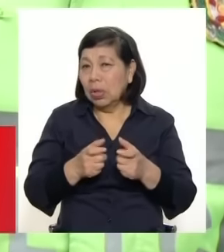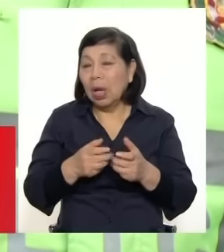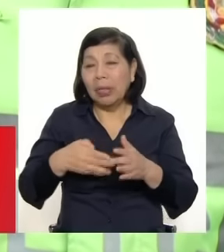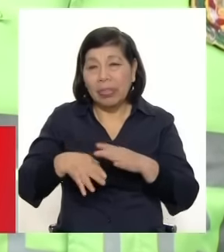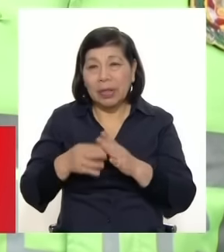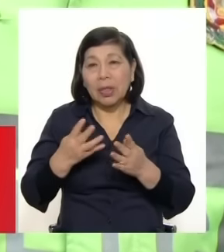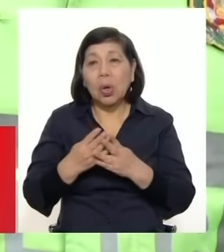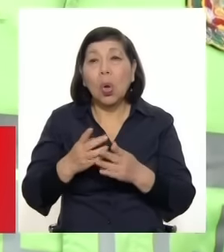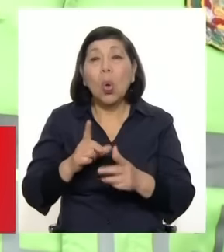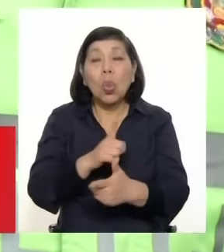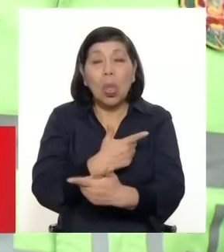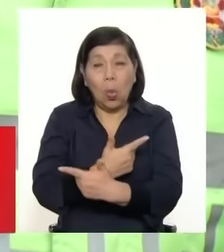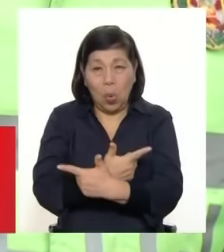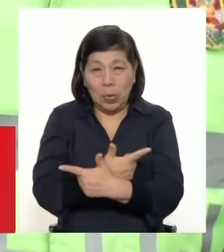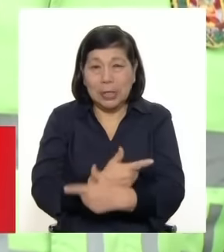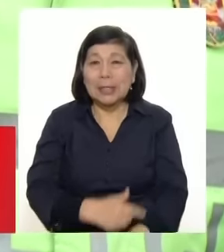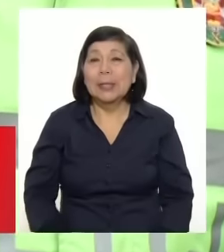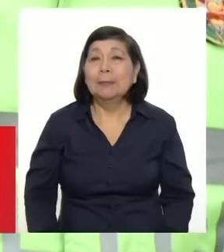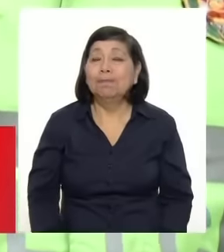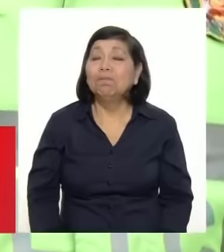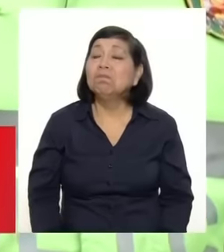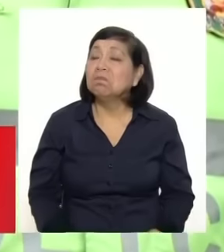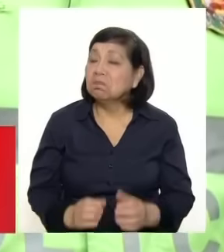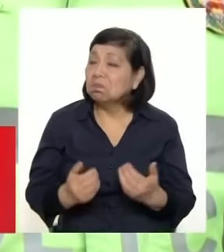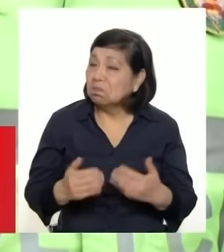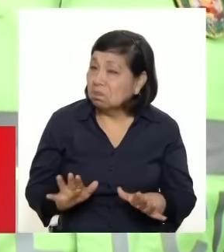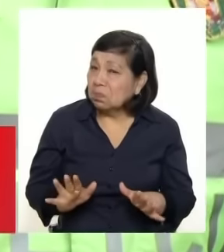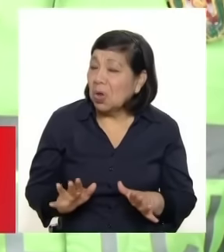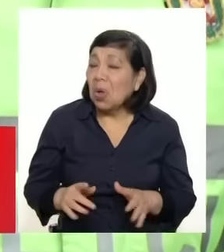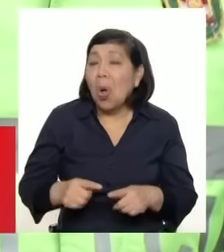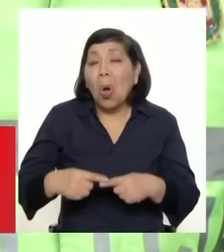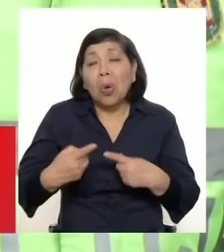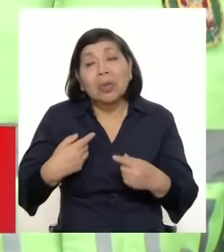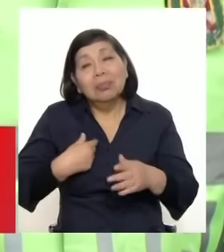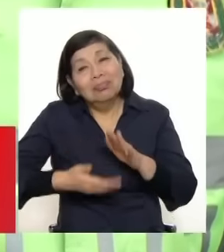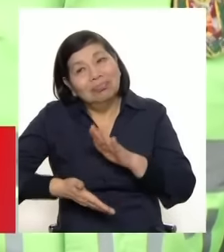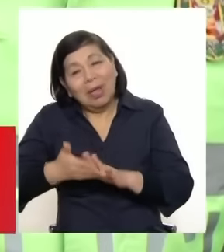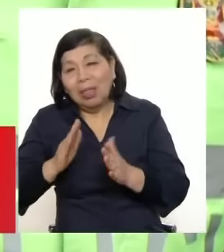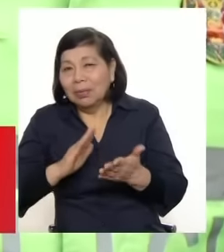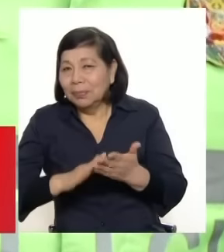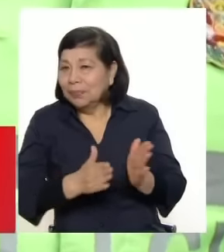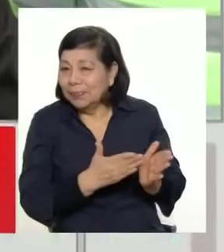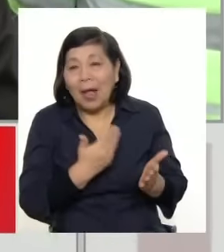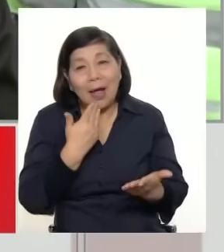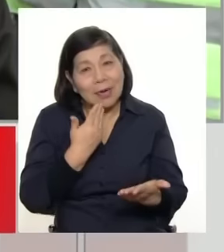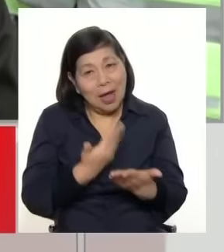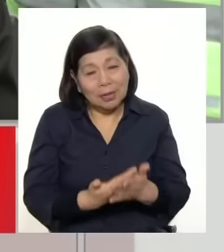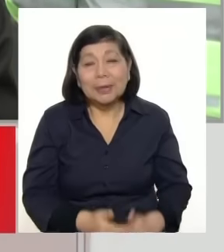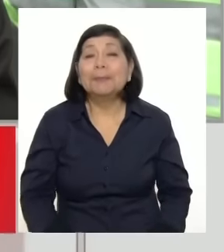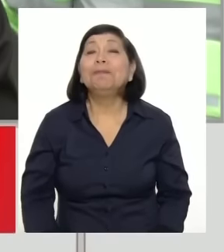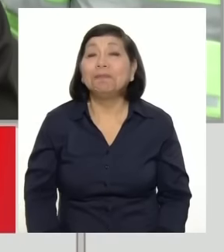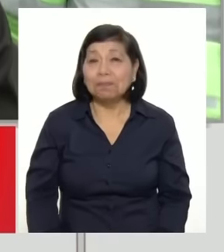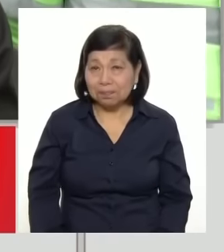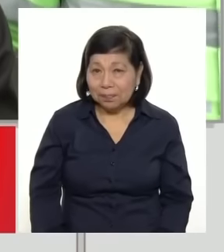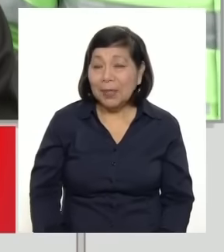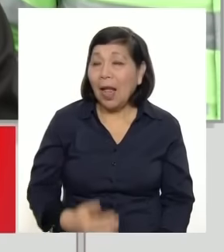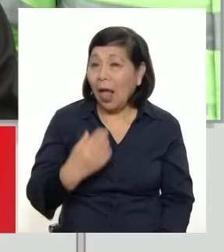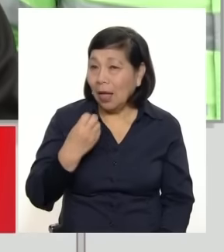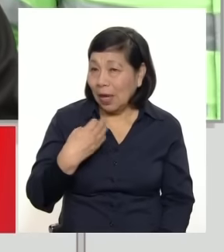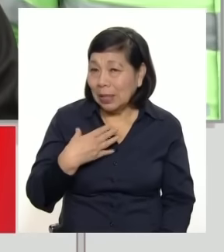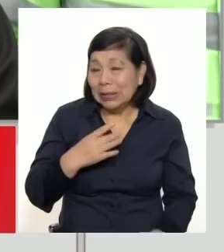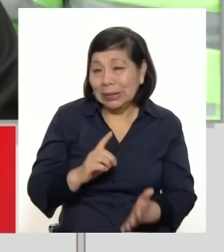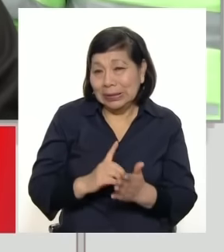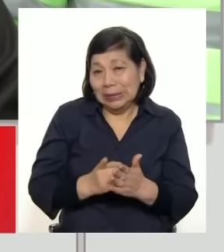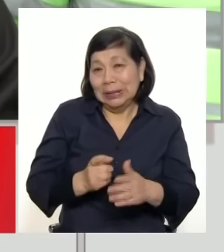Castro y Lurigancho, en San Juan de Lurigancho, y estoy ya con dirección al lugar. Gracias. Muchísimas gracias, general, por estos